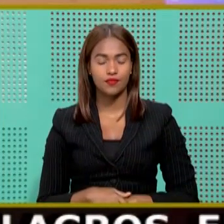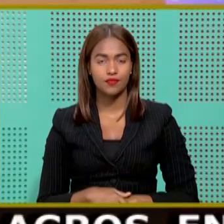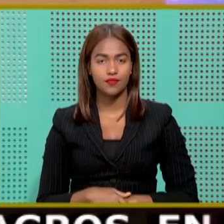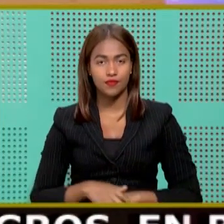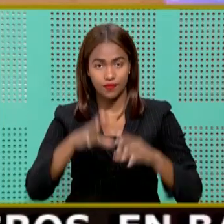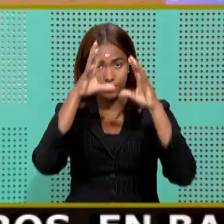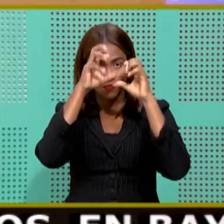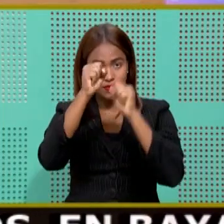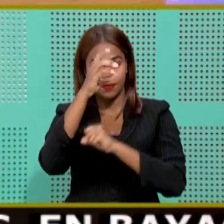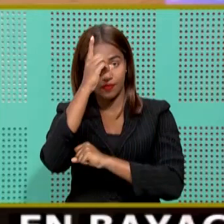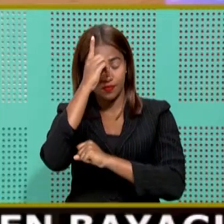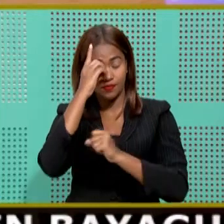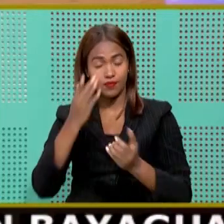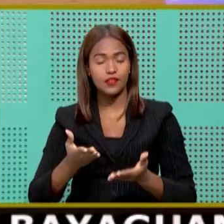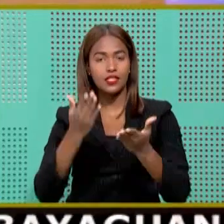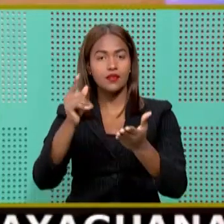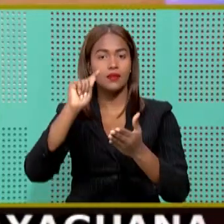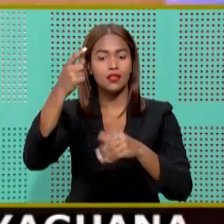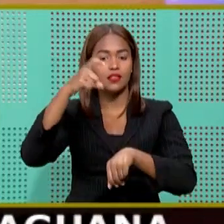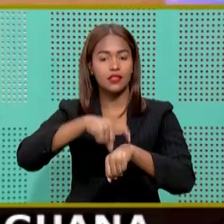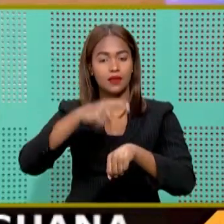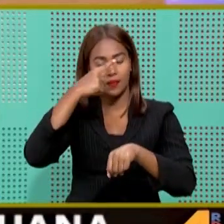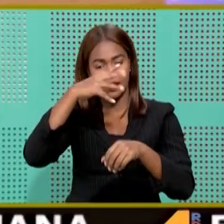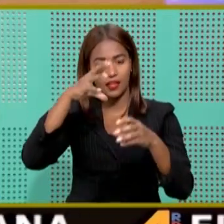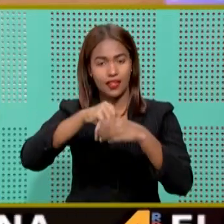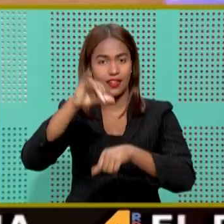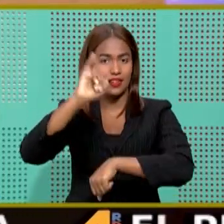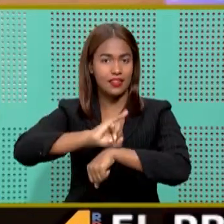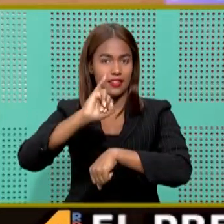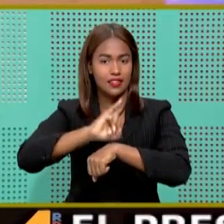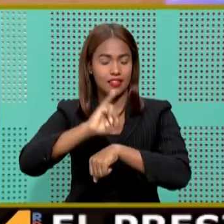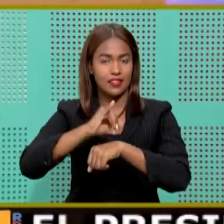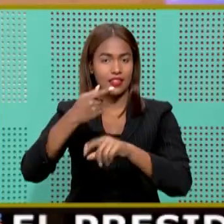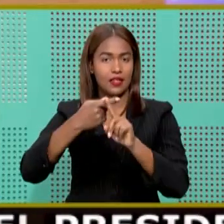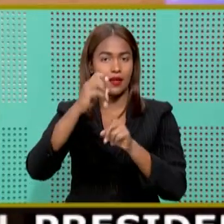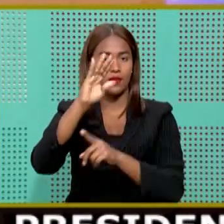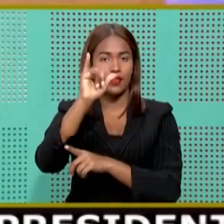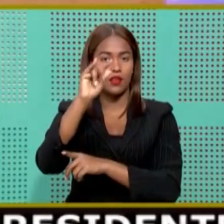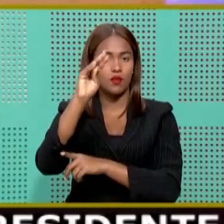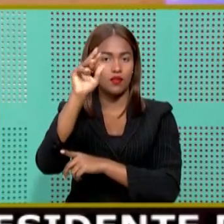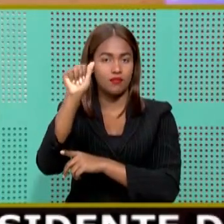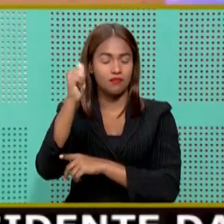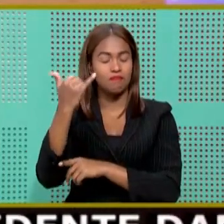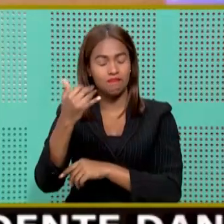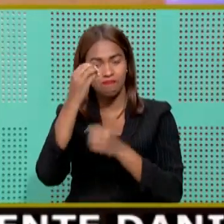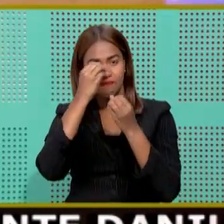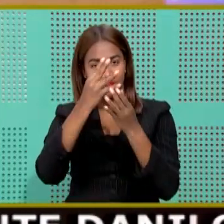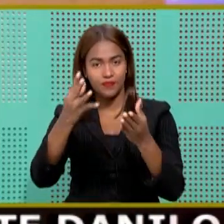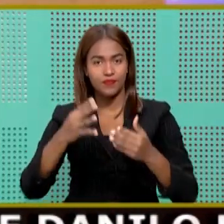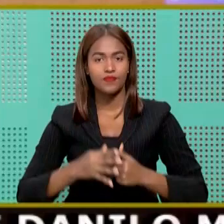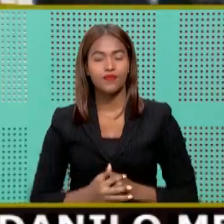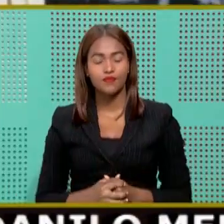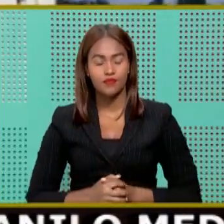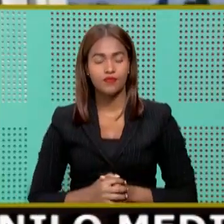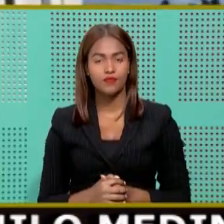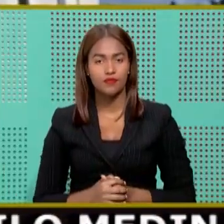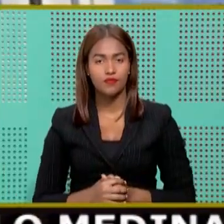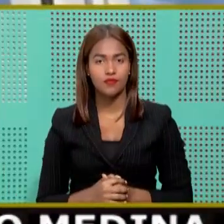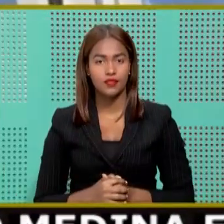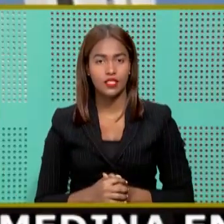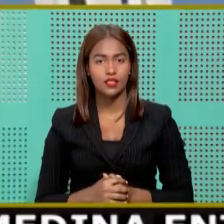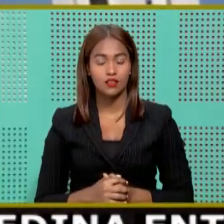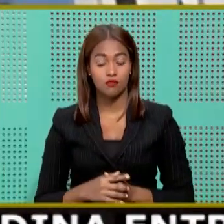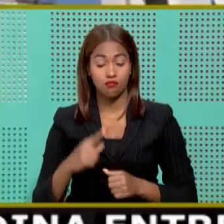El presidente Danilo Medina entregó la primera etapa del Santuario Santo Cristo de los Milagros en Mayaguana. A continuación, los detalles. Uno de